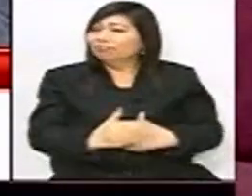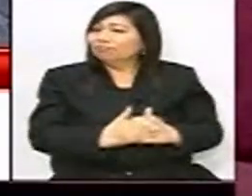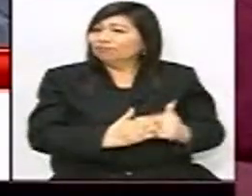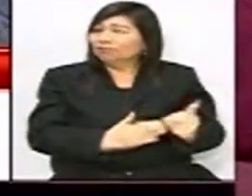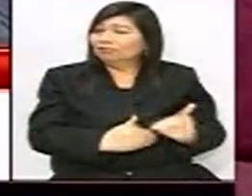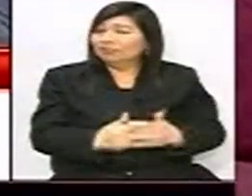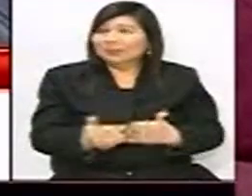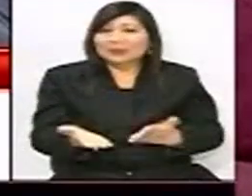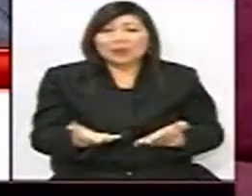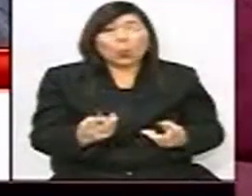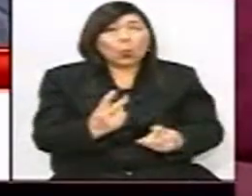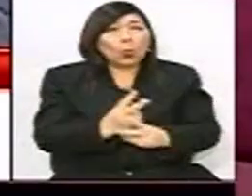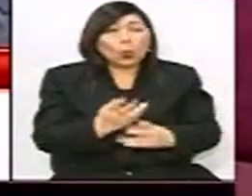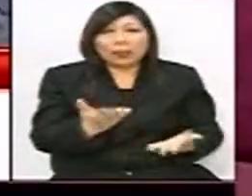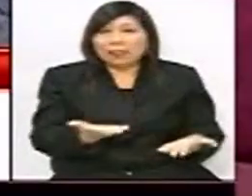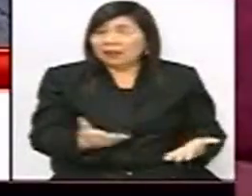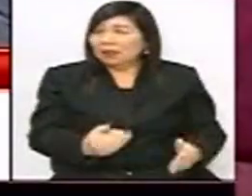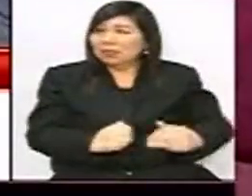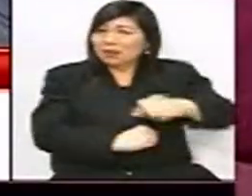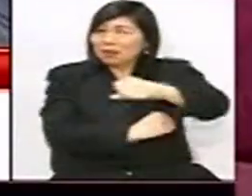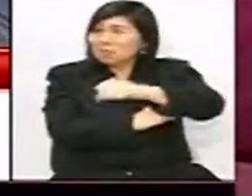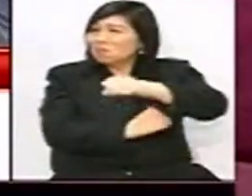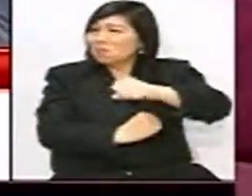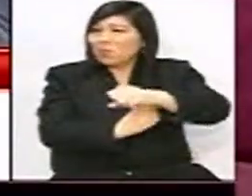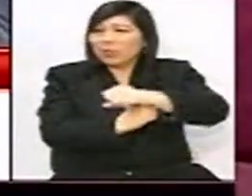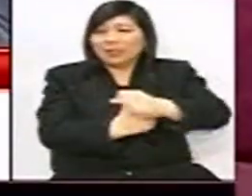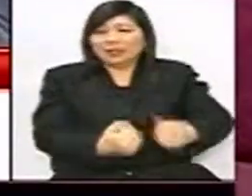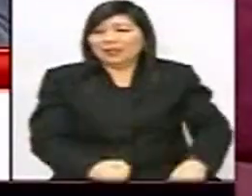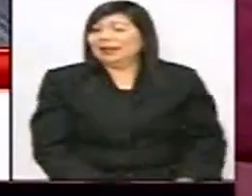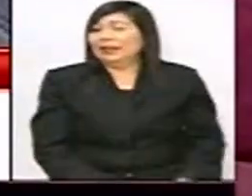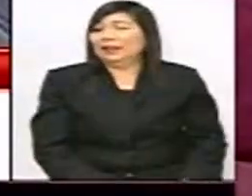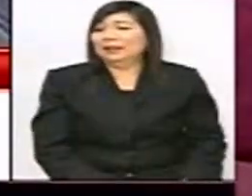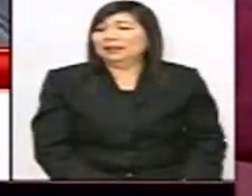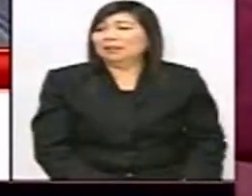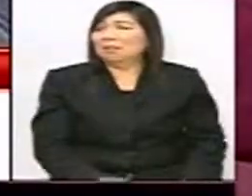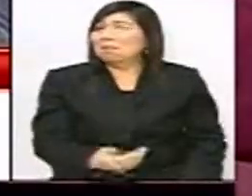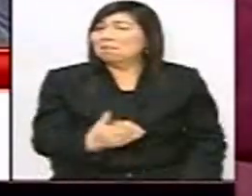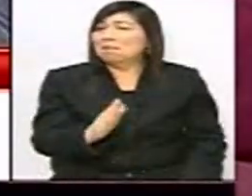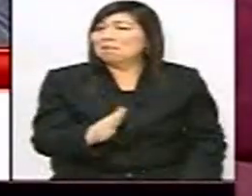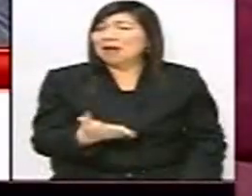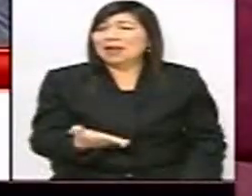están cayendo. La inseguridad en esos puentes es latente.